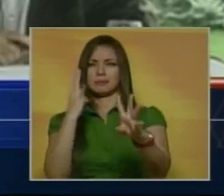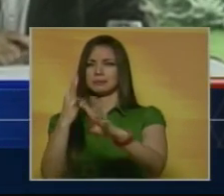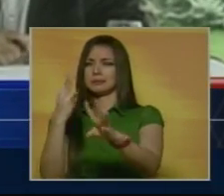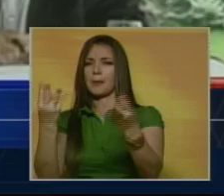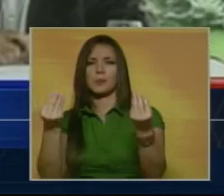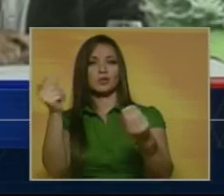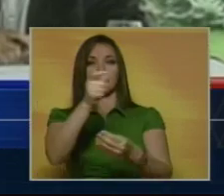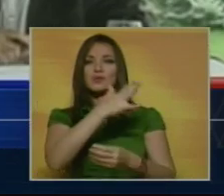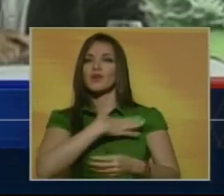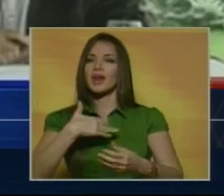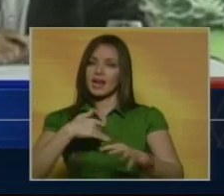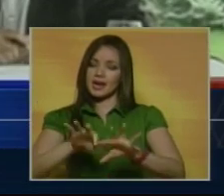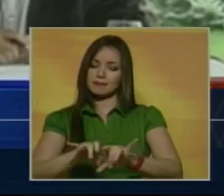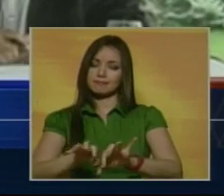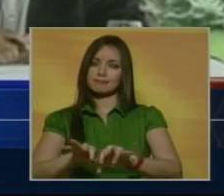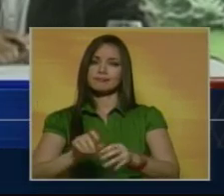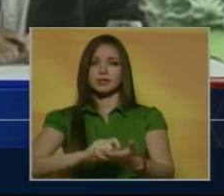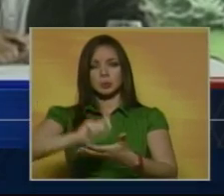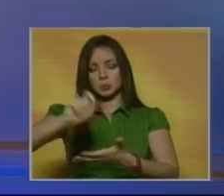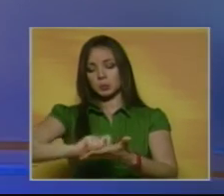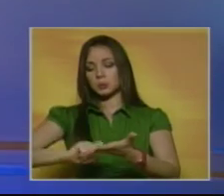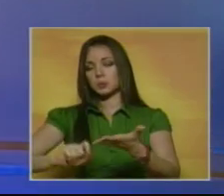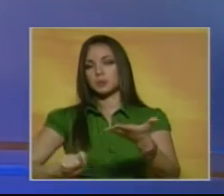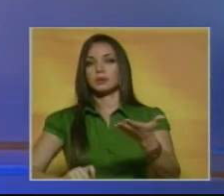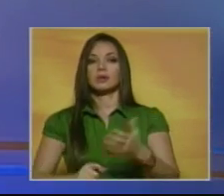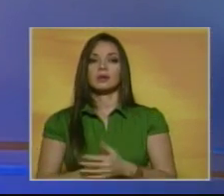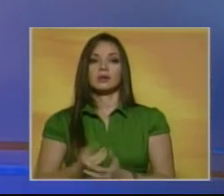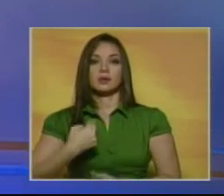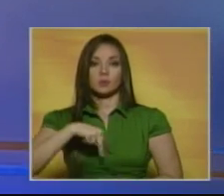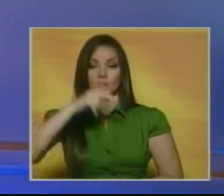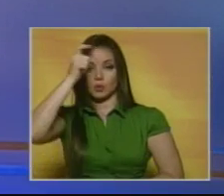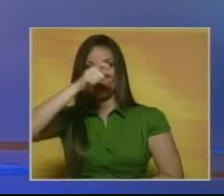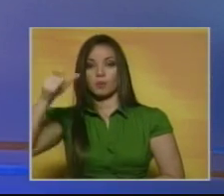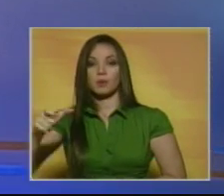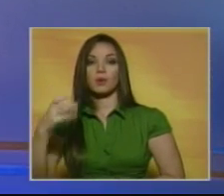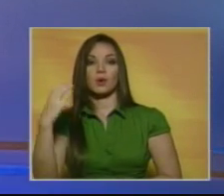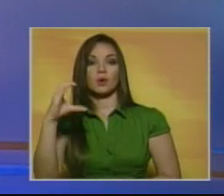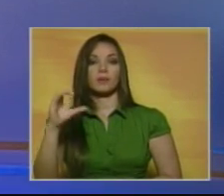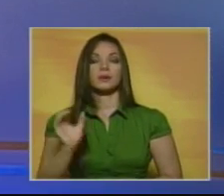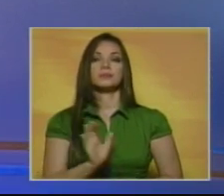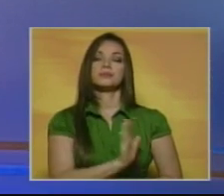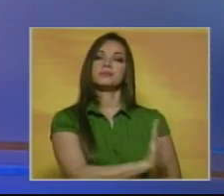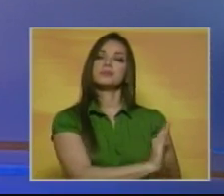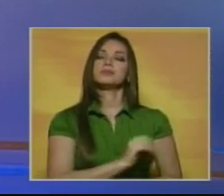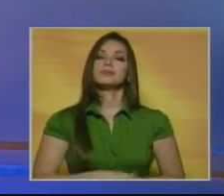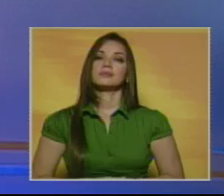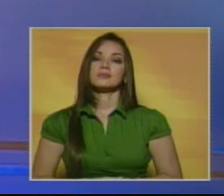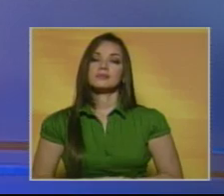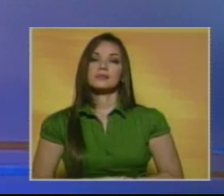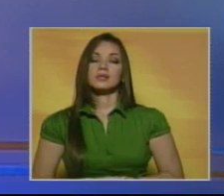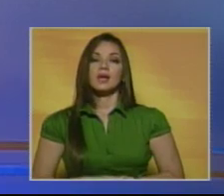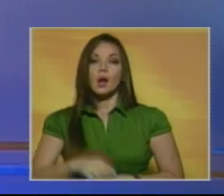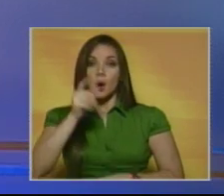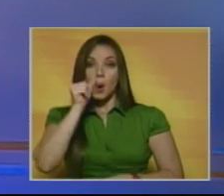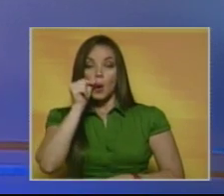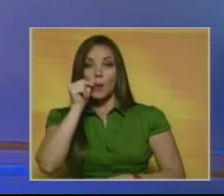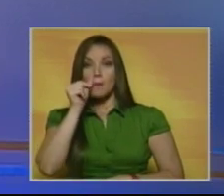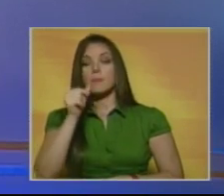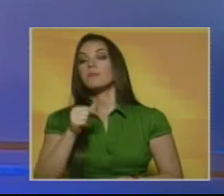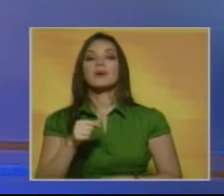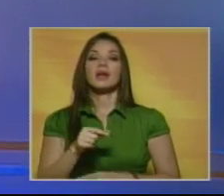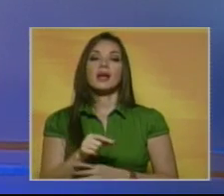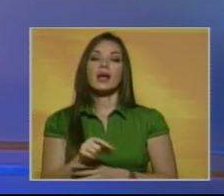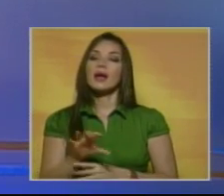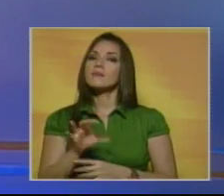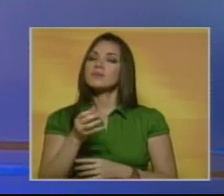entusiasmo de nuestro pueblo colombiano que vive aquí con nosotros. El secretario ejecutivo de la Mesa de la Unidad Democrática, Jesús